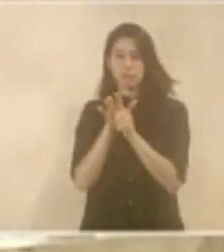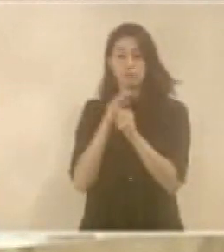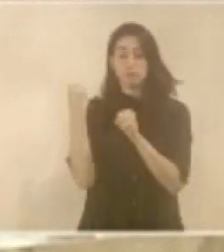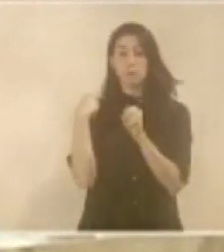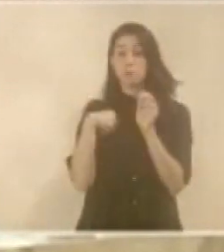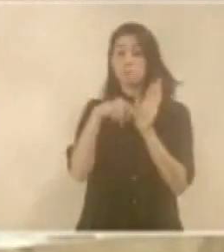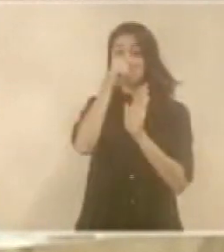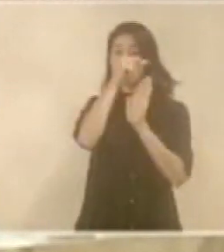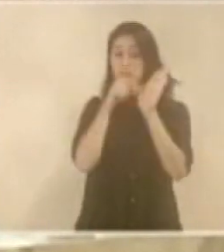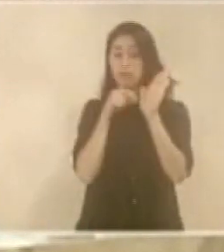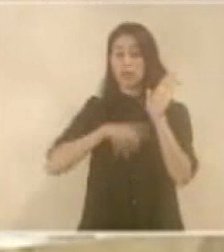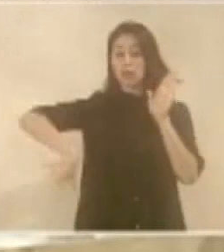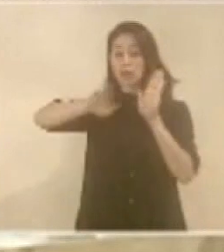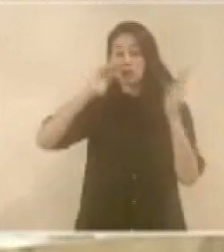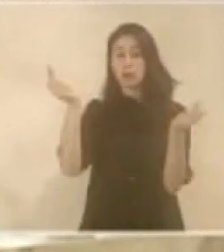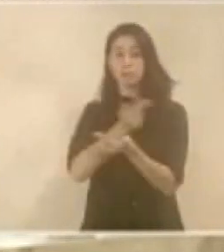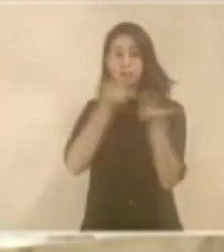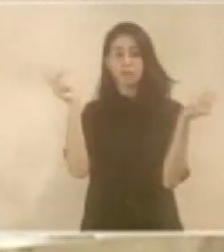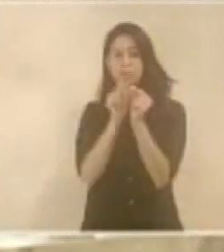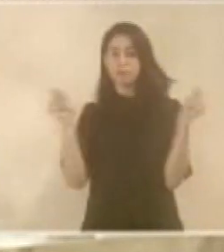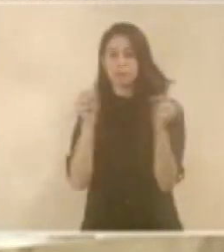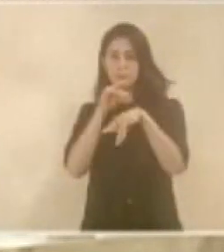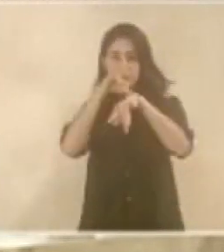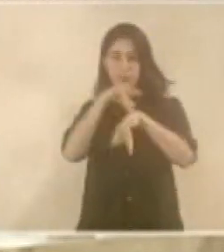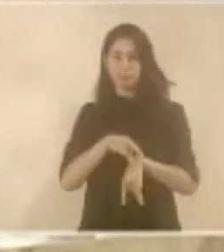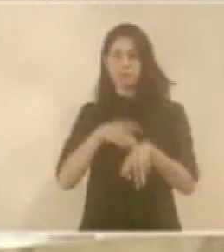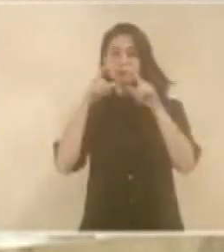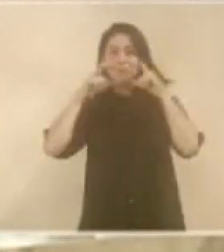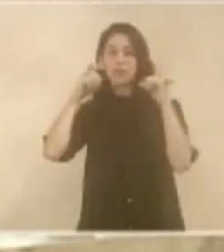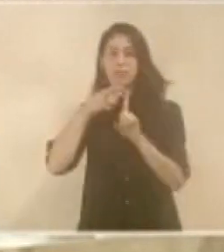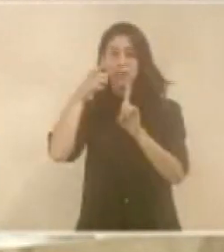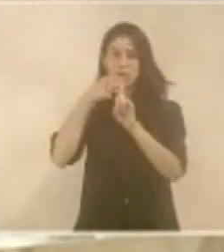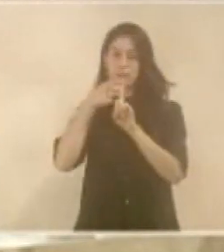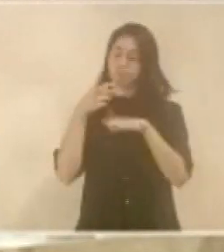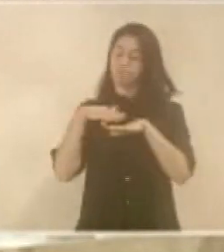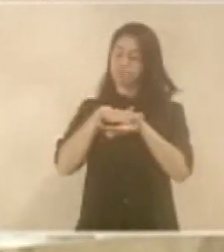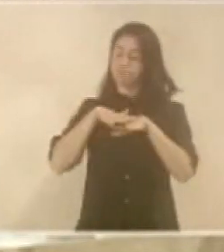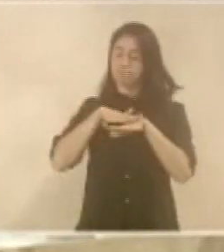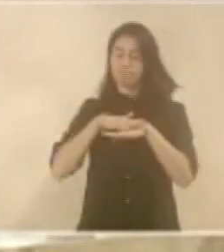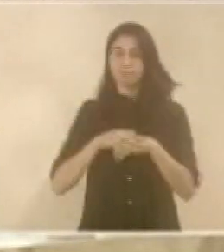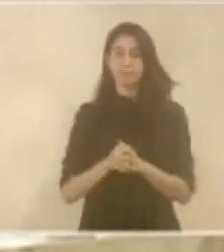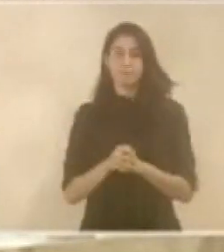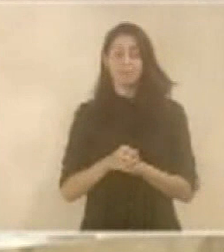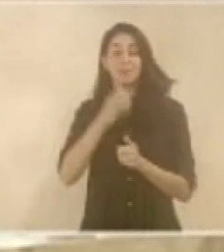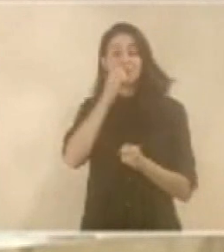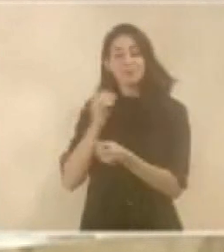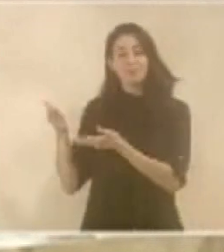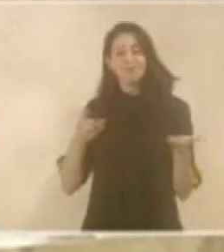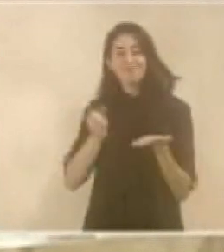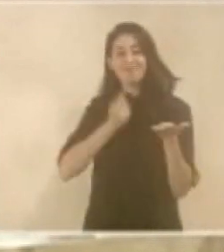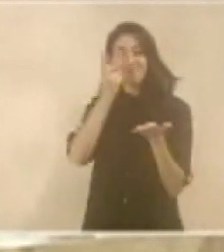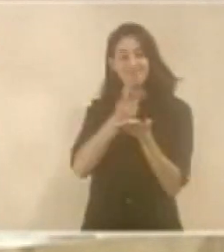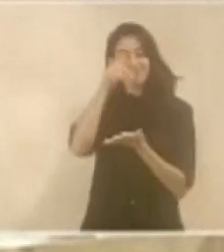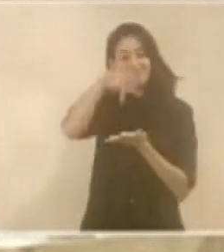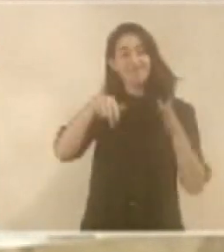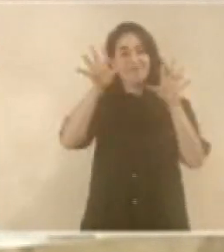los actos públicos, uso de mascarillas y otras directrices. Rogamos disculpen las molestias. Bienvenidos de nuevo a este Salón de